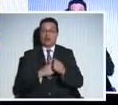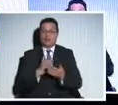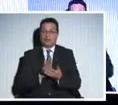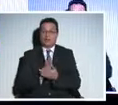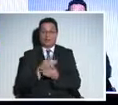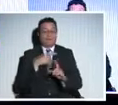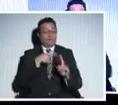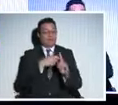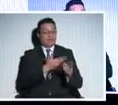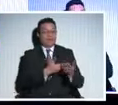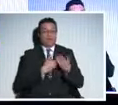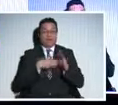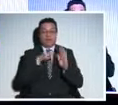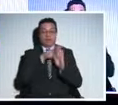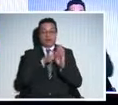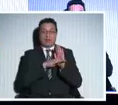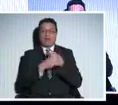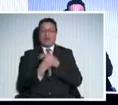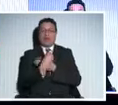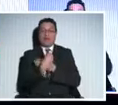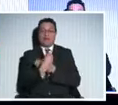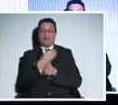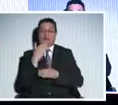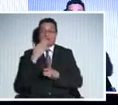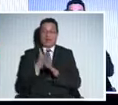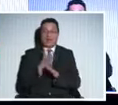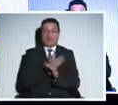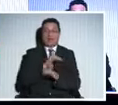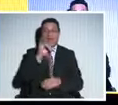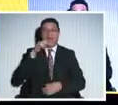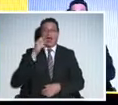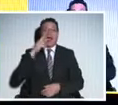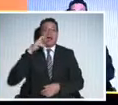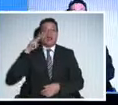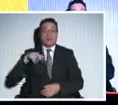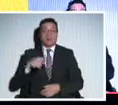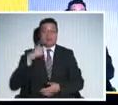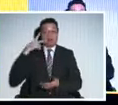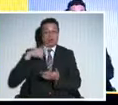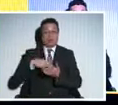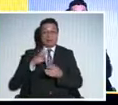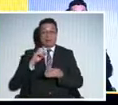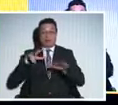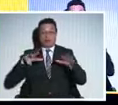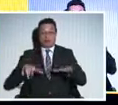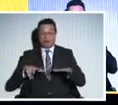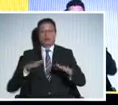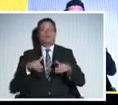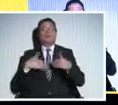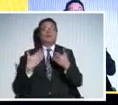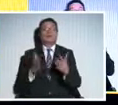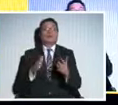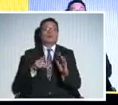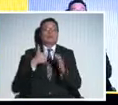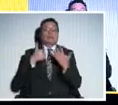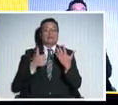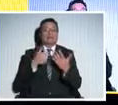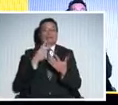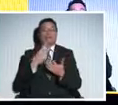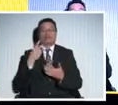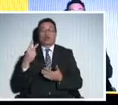fui beneficiario del programa de alimentación parvulario en mi jardín infantil. El 2018 entregamos